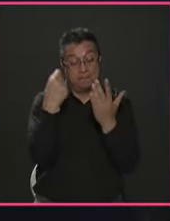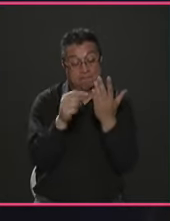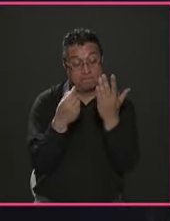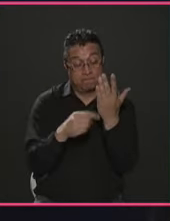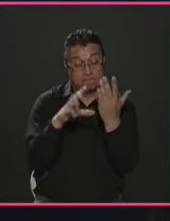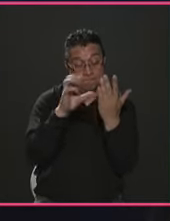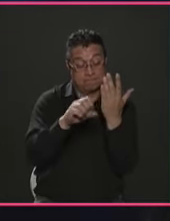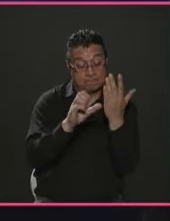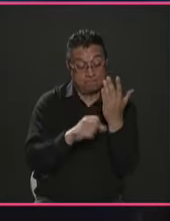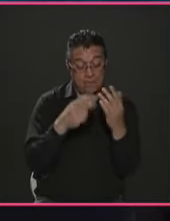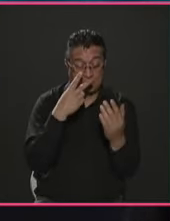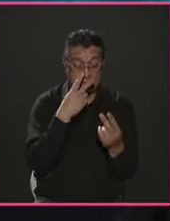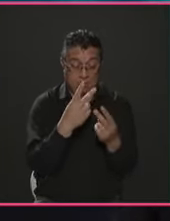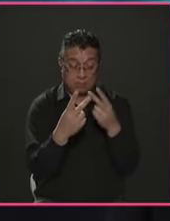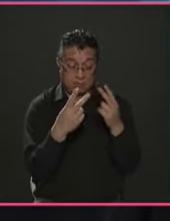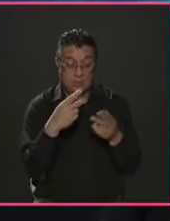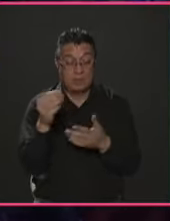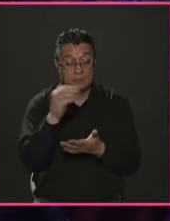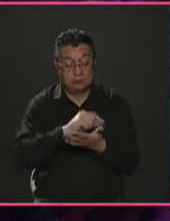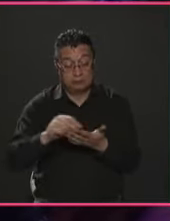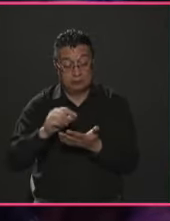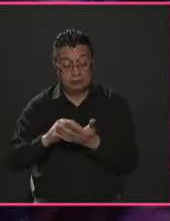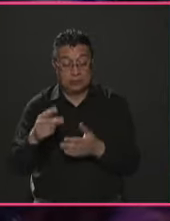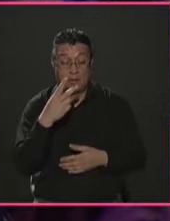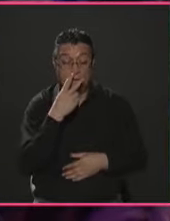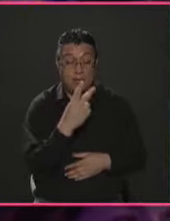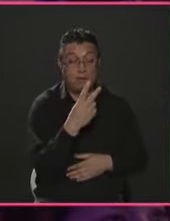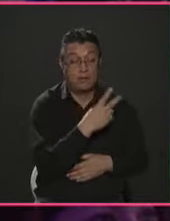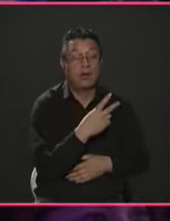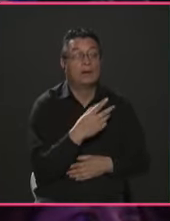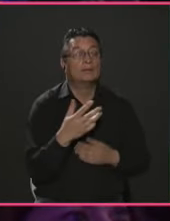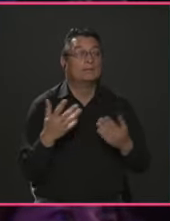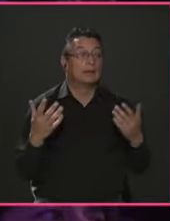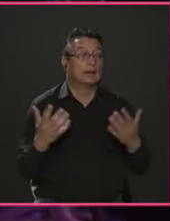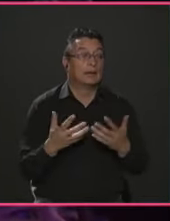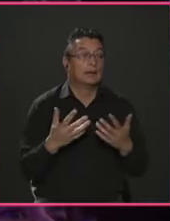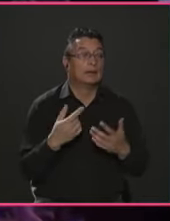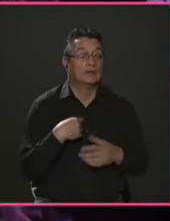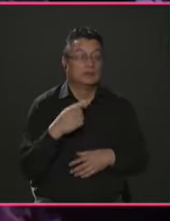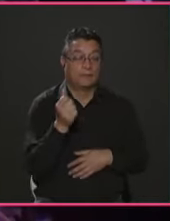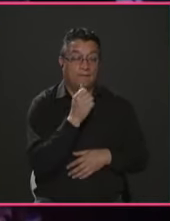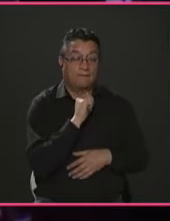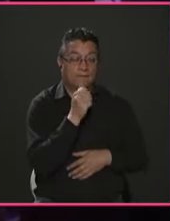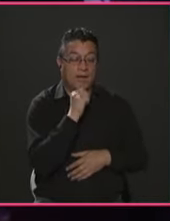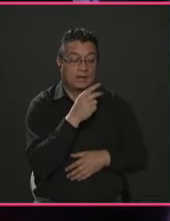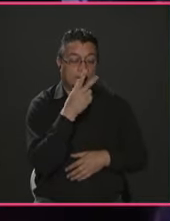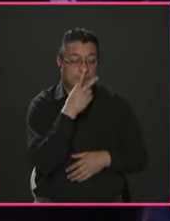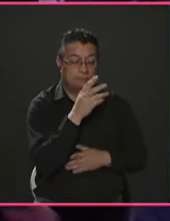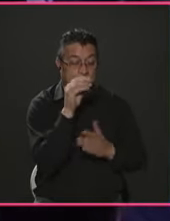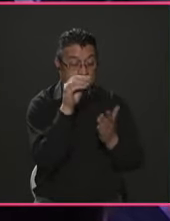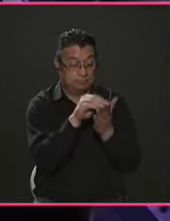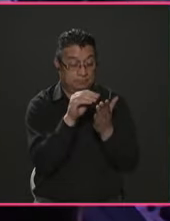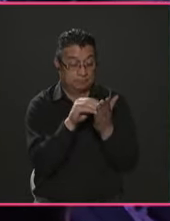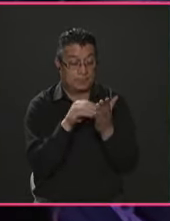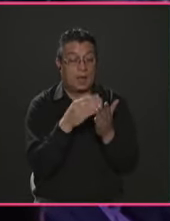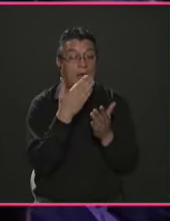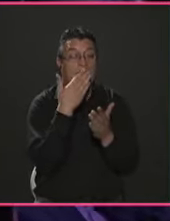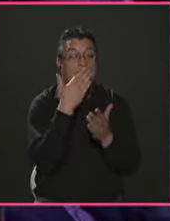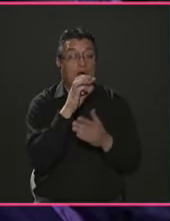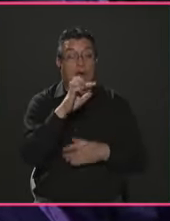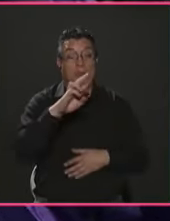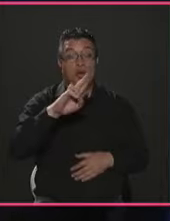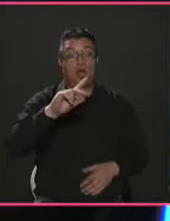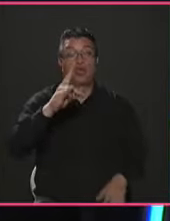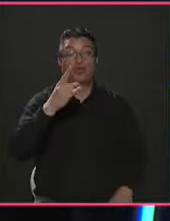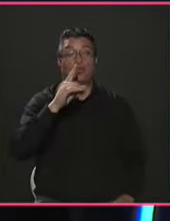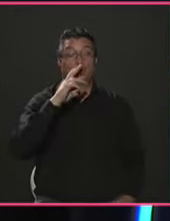encontramos haciendo una mirada de la literatura Sí es que no hemos visto registros de mejora de productividad